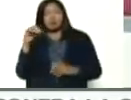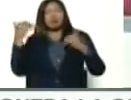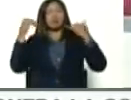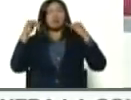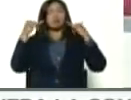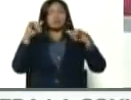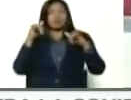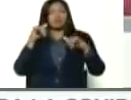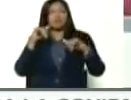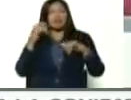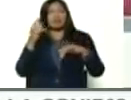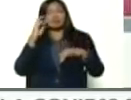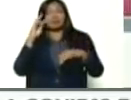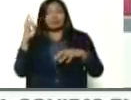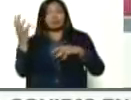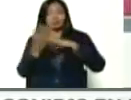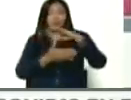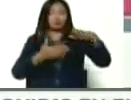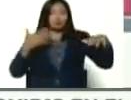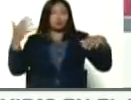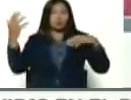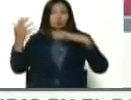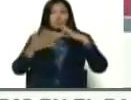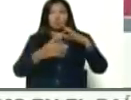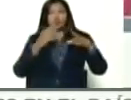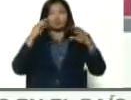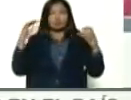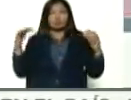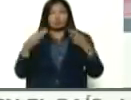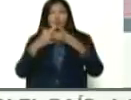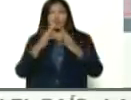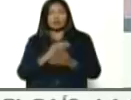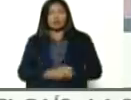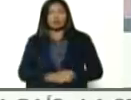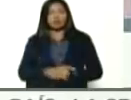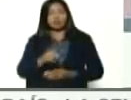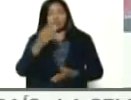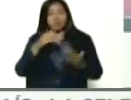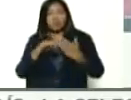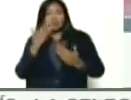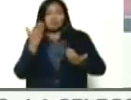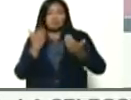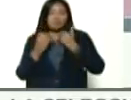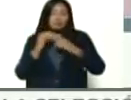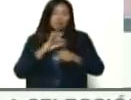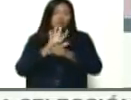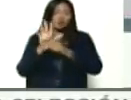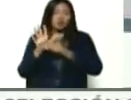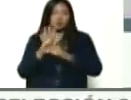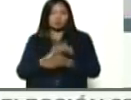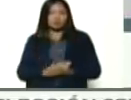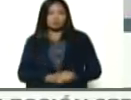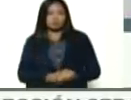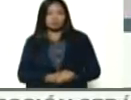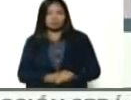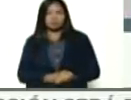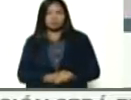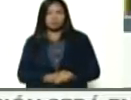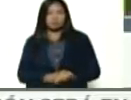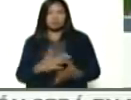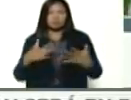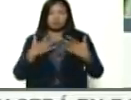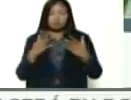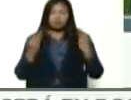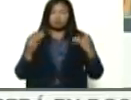ahí están los aerosoles míralo y lo más seguro que usted salga contagiado por una virus disfruto